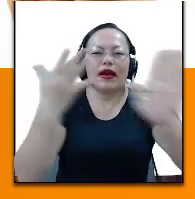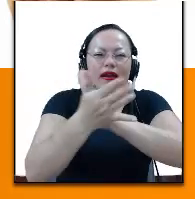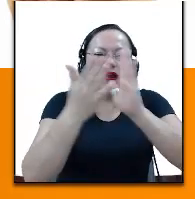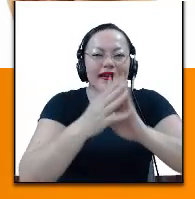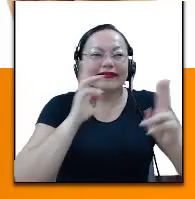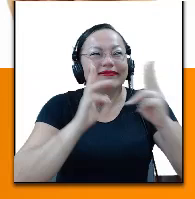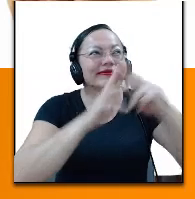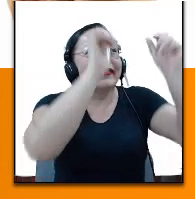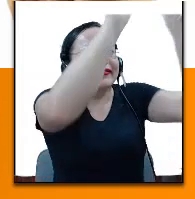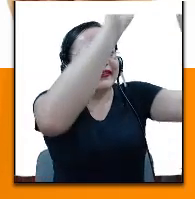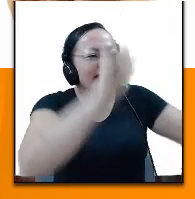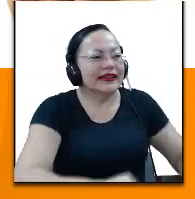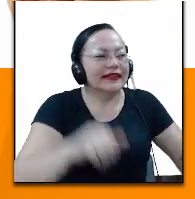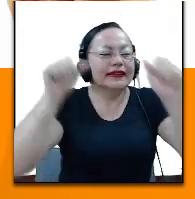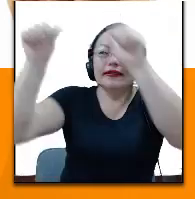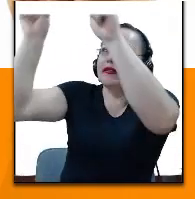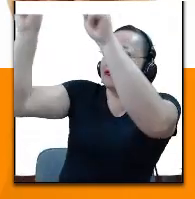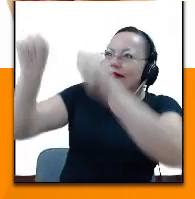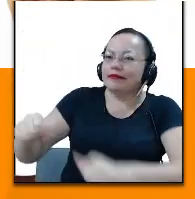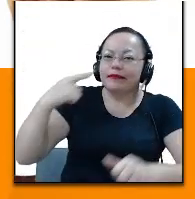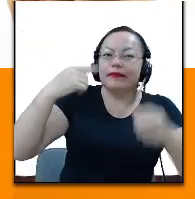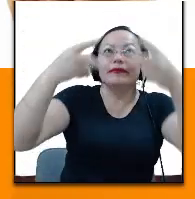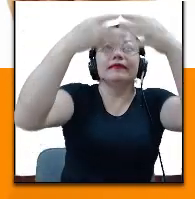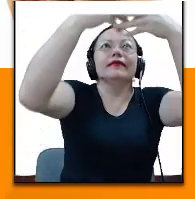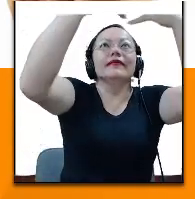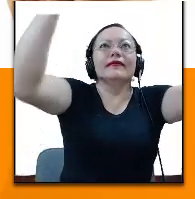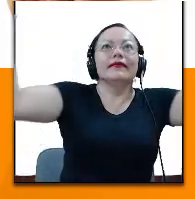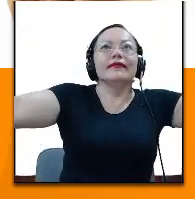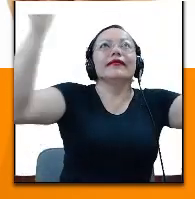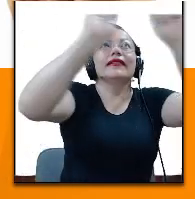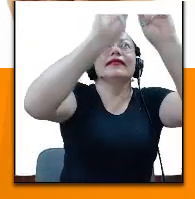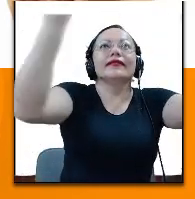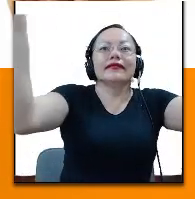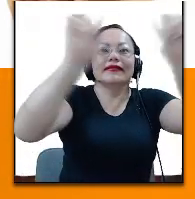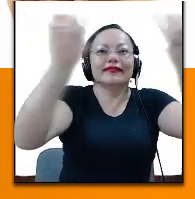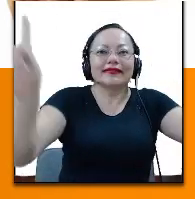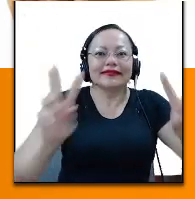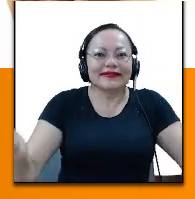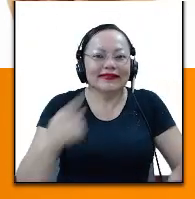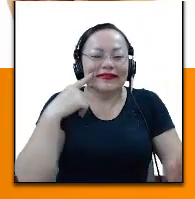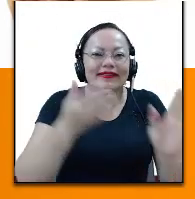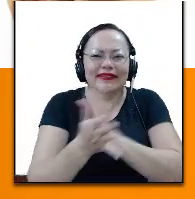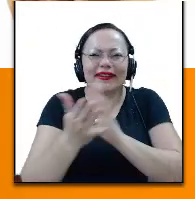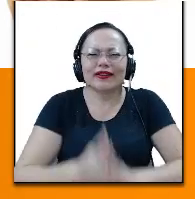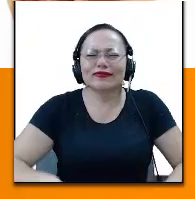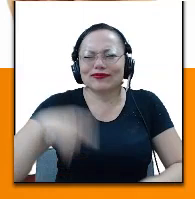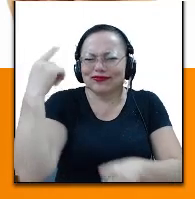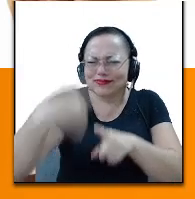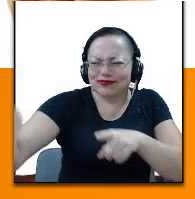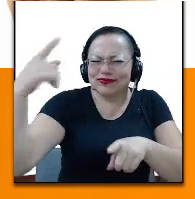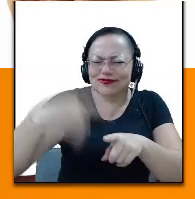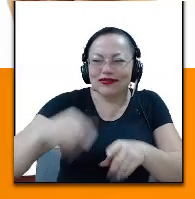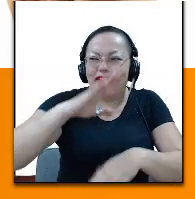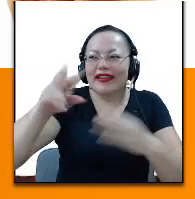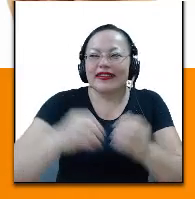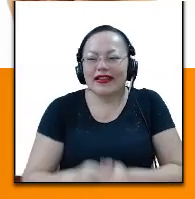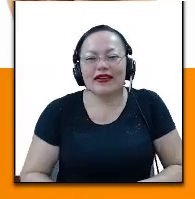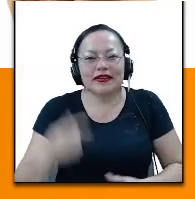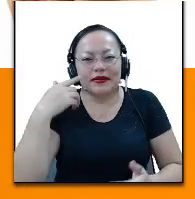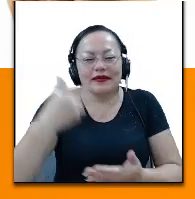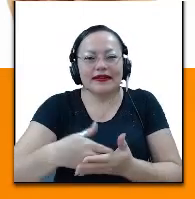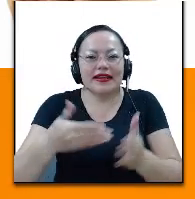avisos publicitarios, vallas publicitarias, carteles publicitarios, flyers, y uno que otro